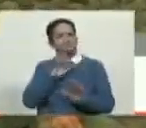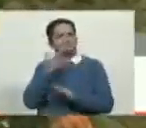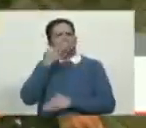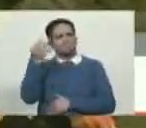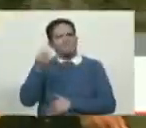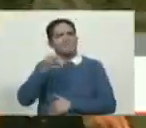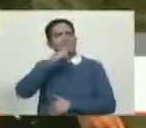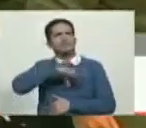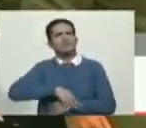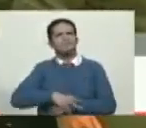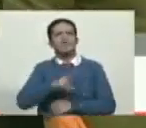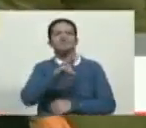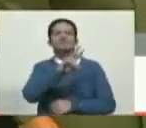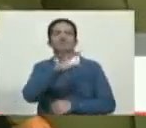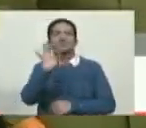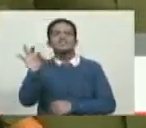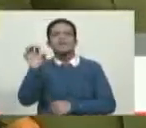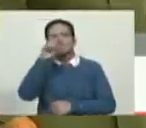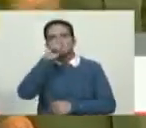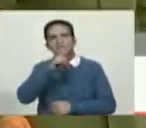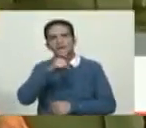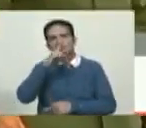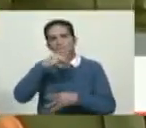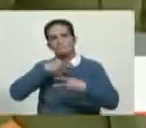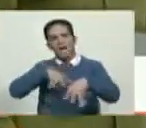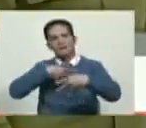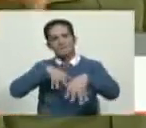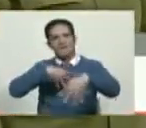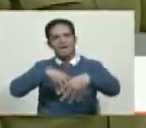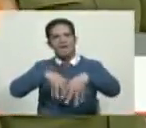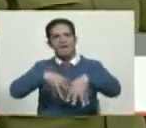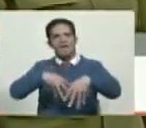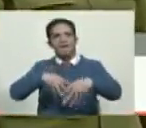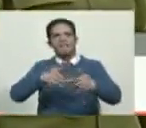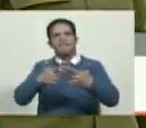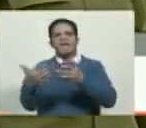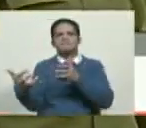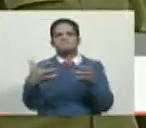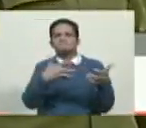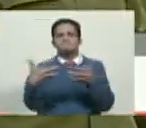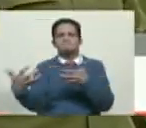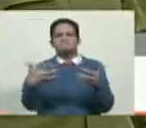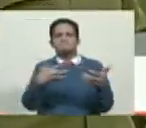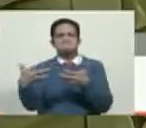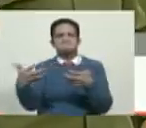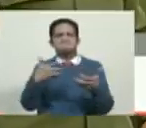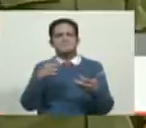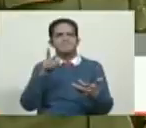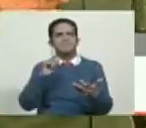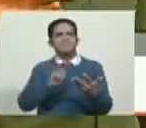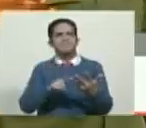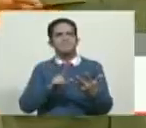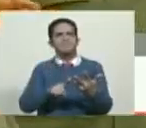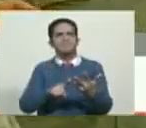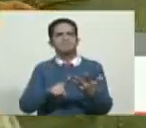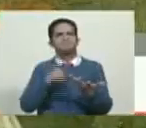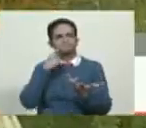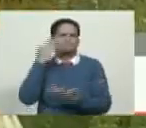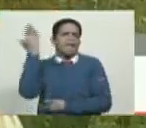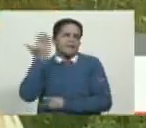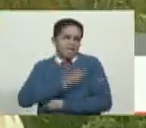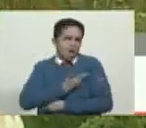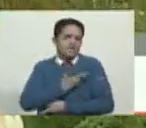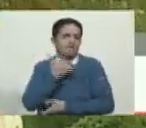vez. 200 años de marcha, de combate, de derrotas,